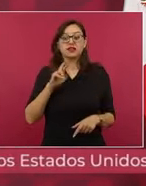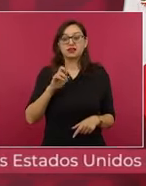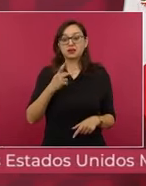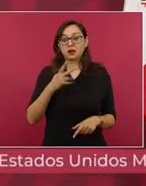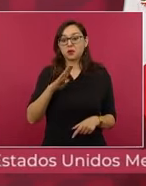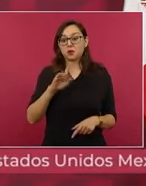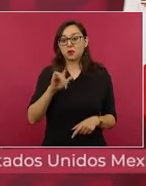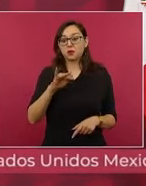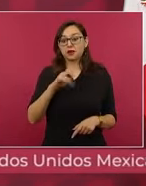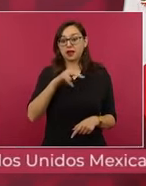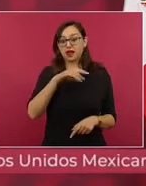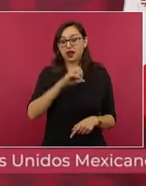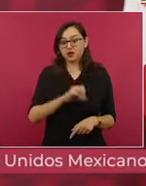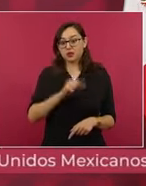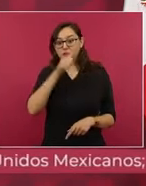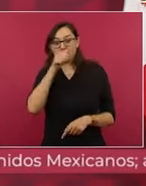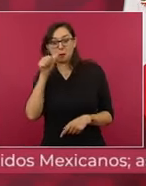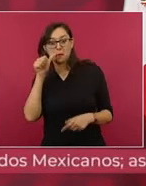muy bien con Juárez,